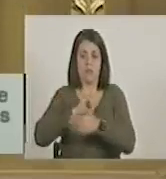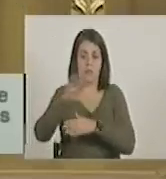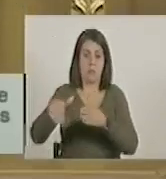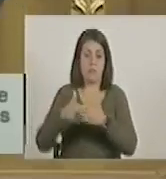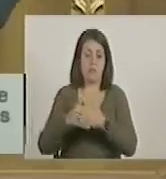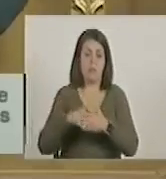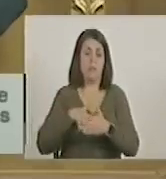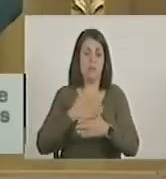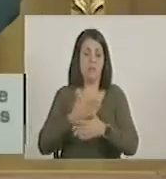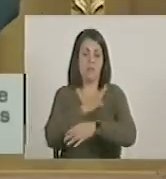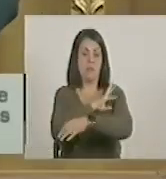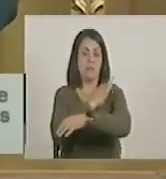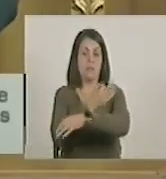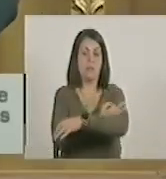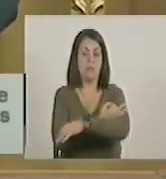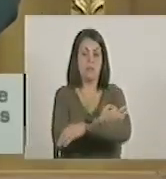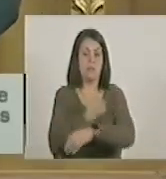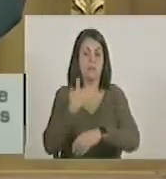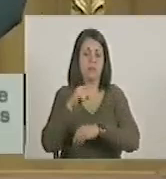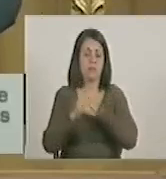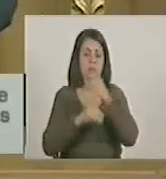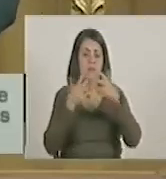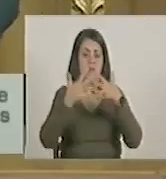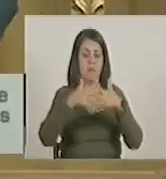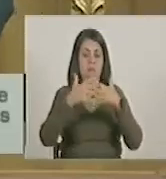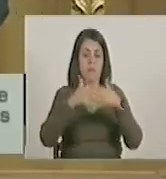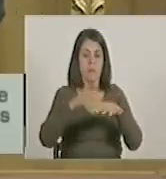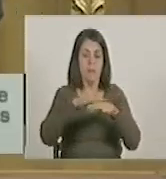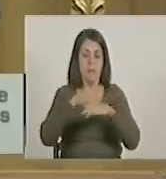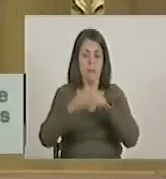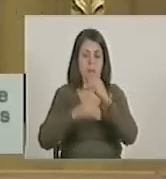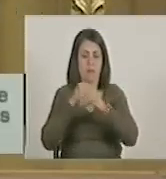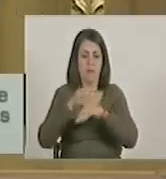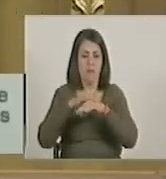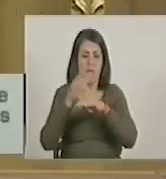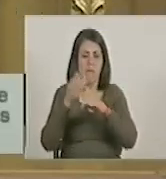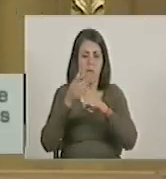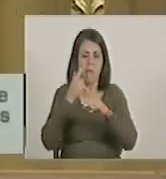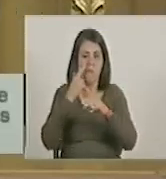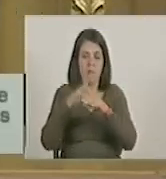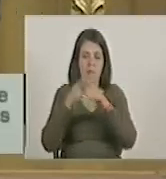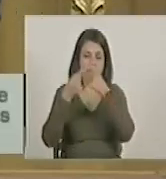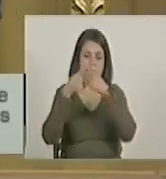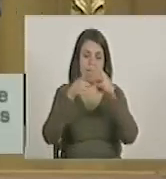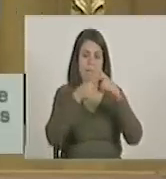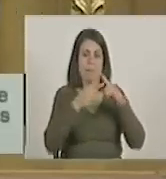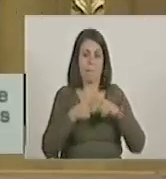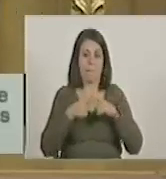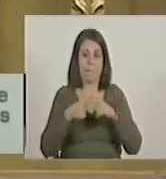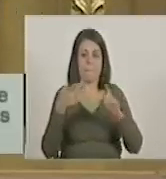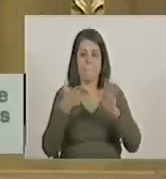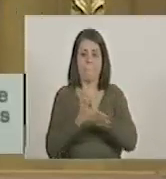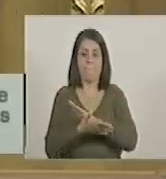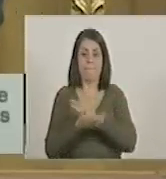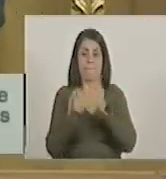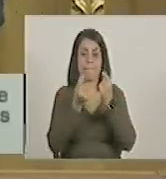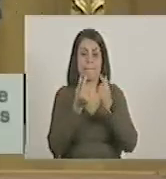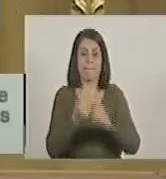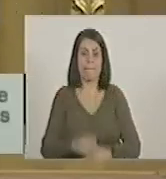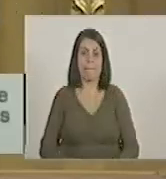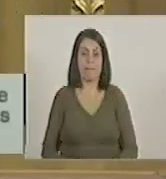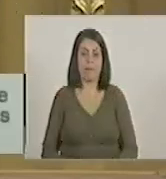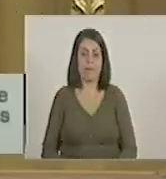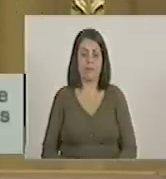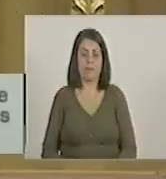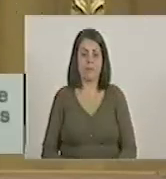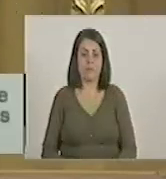las potencialidades de esa industria en función de su diversificación, me refiero a la economía.